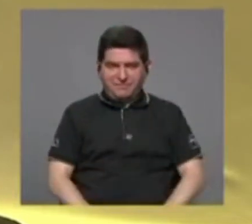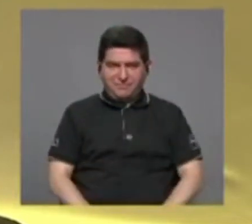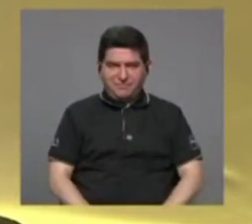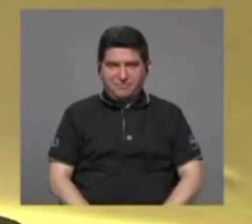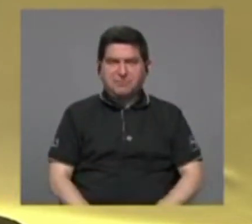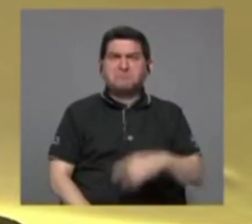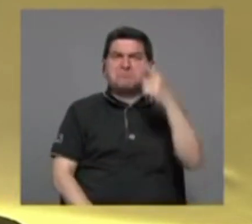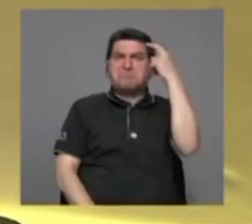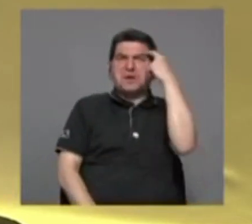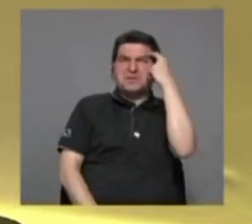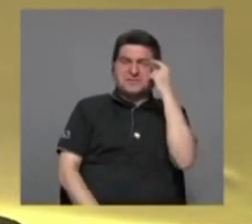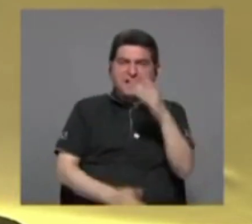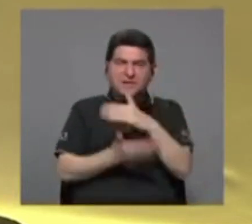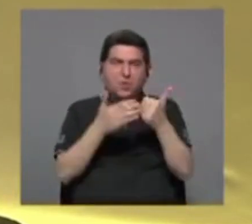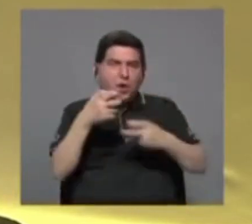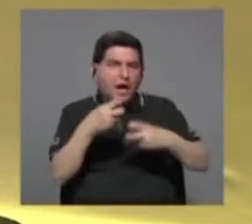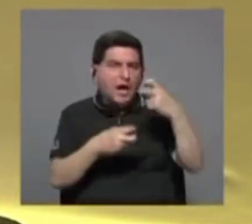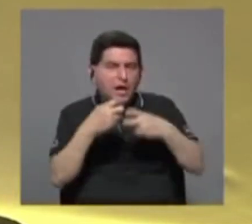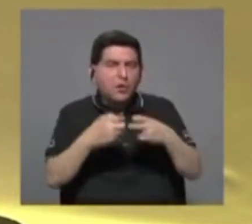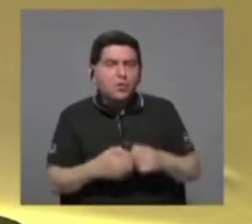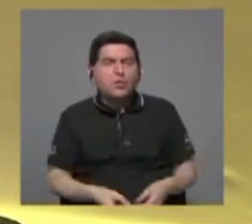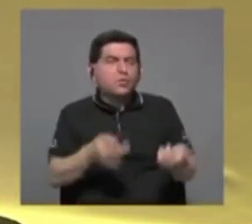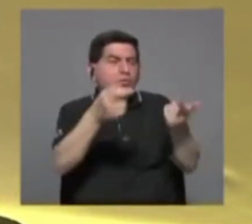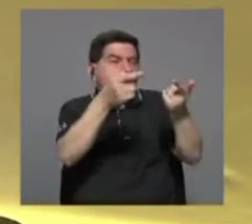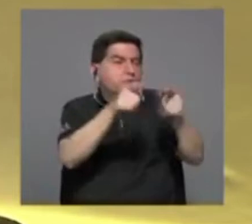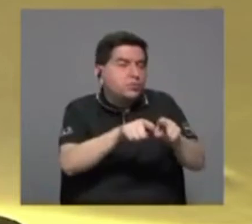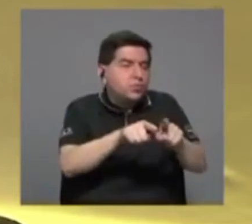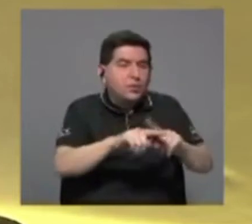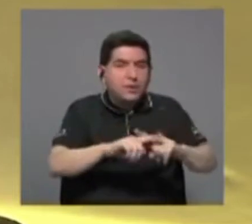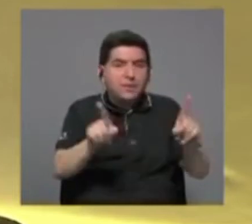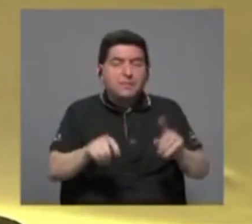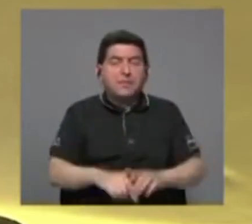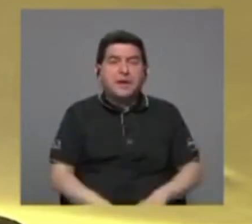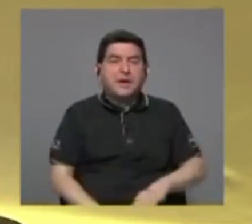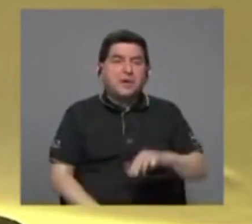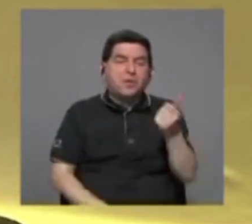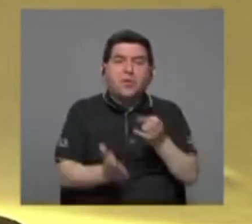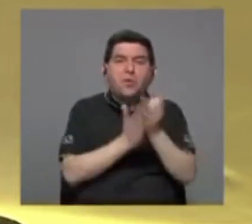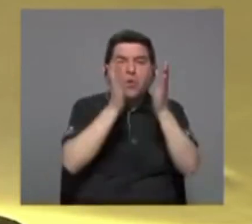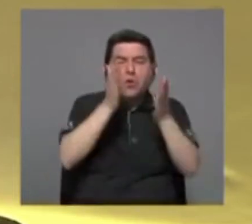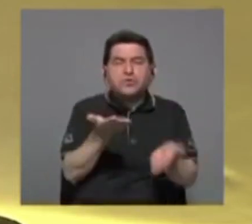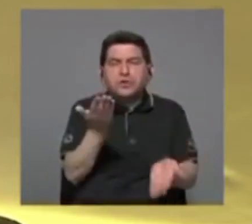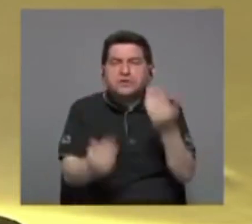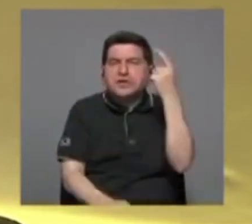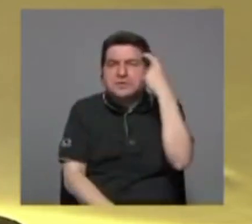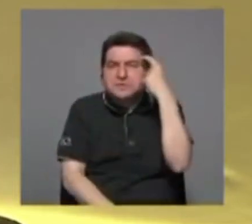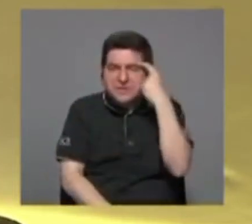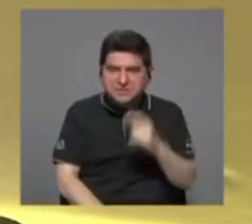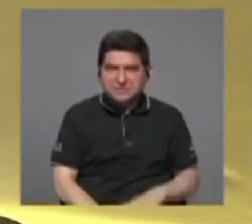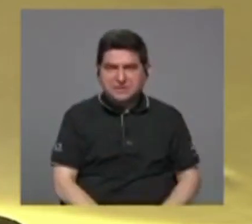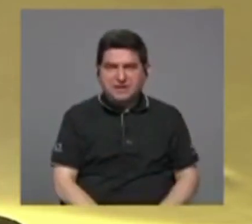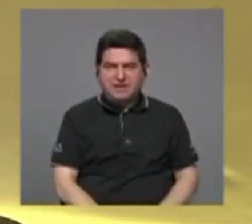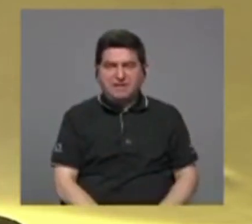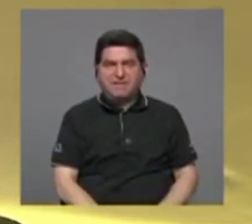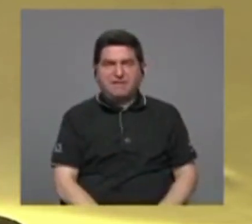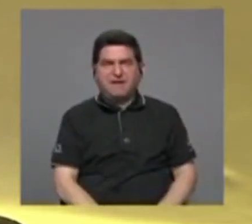hubiera planteado que había algunos problemas y a algún otro investigador por allá hubiera pensado que tal vez había algunas técnicas de